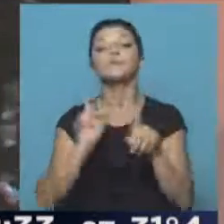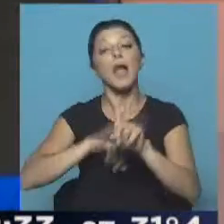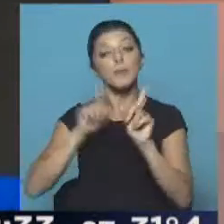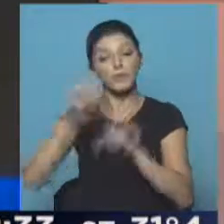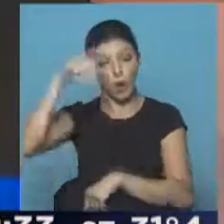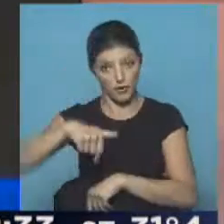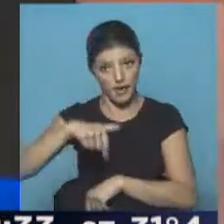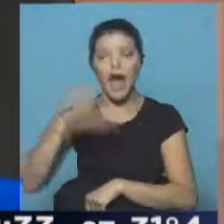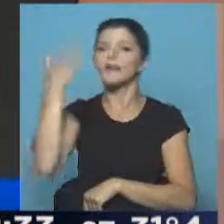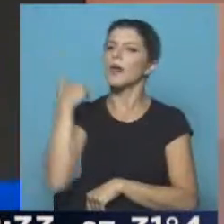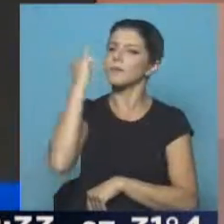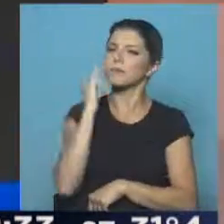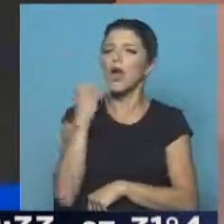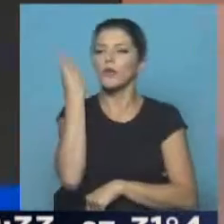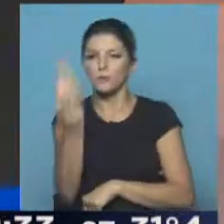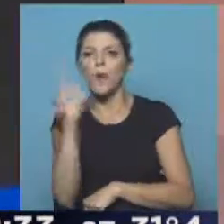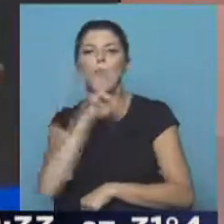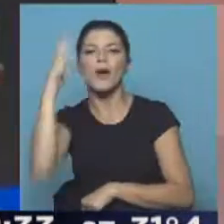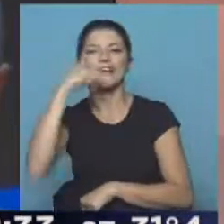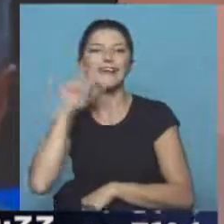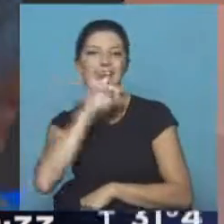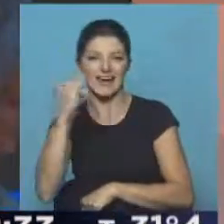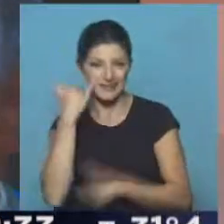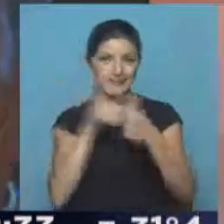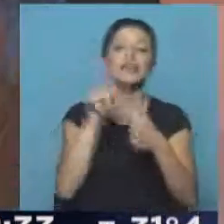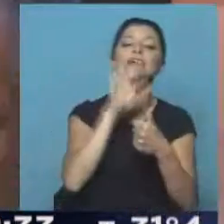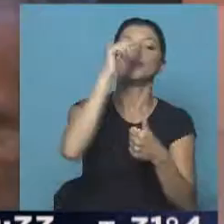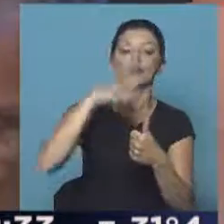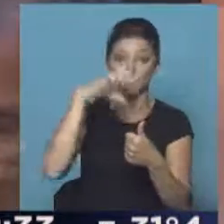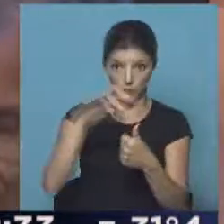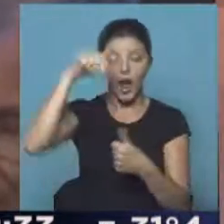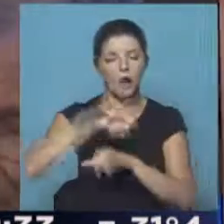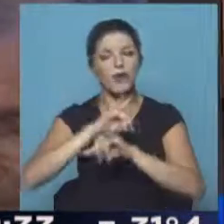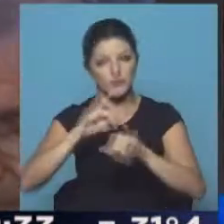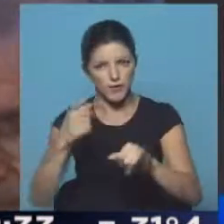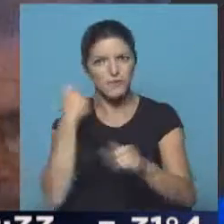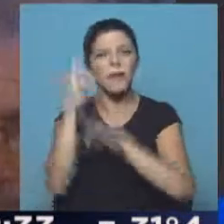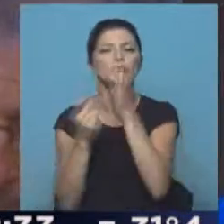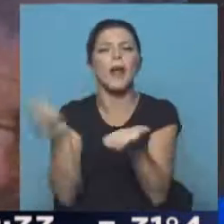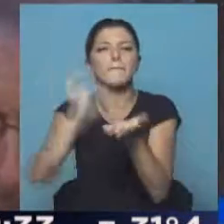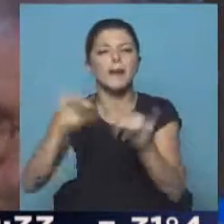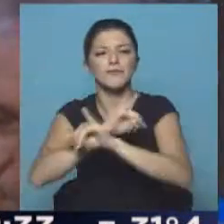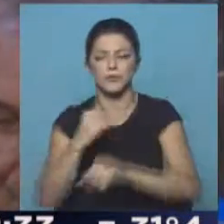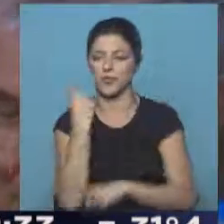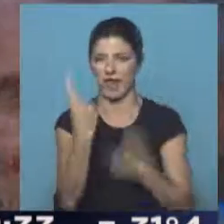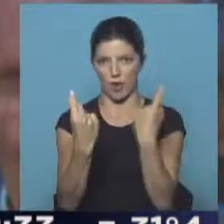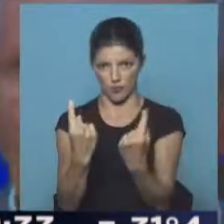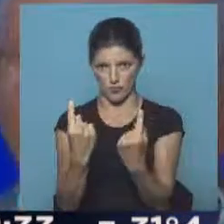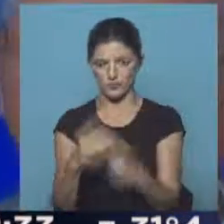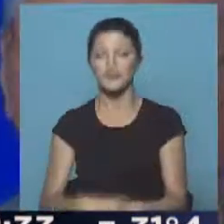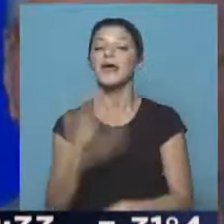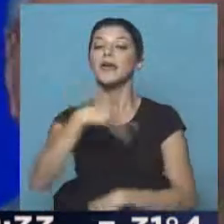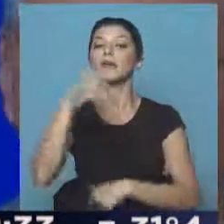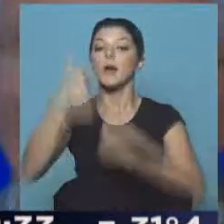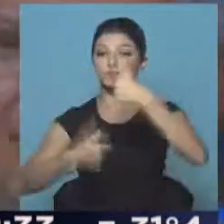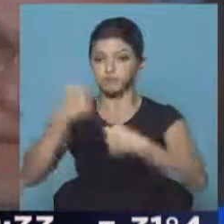Mencionábamos a Hillary Clinton, le mencionábamos a Donald Trump y acá un informe para contarles algo más de los candidatos que pelean la presidencia que se disputa